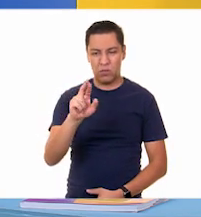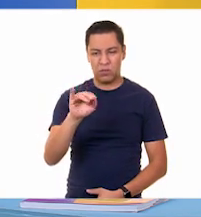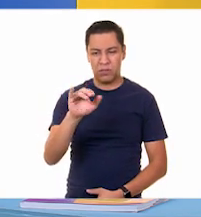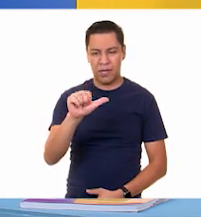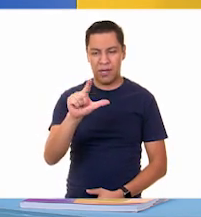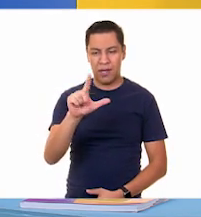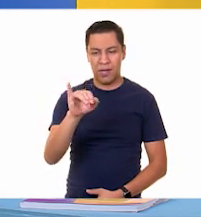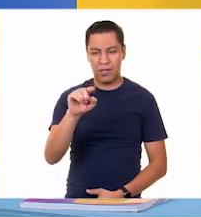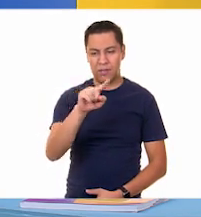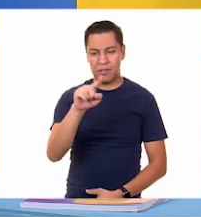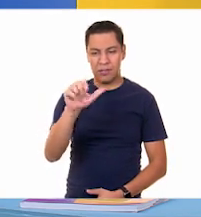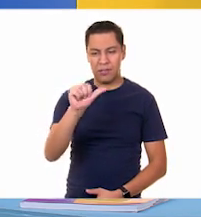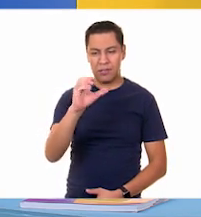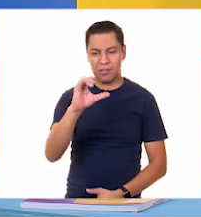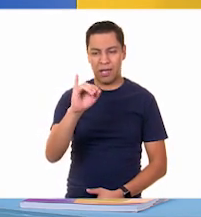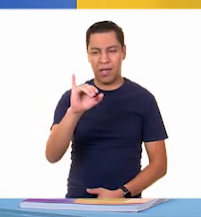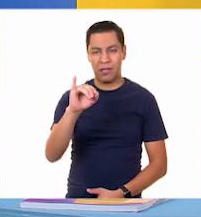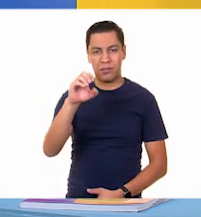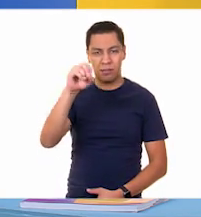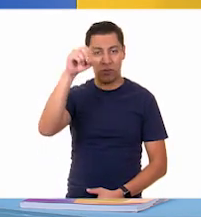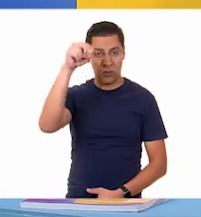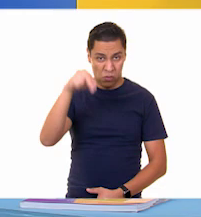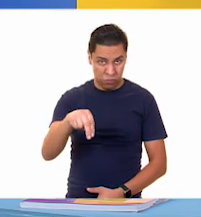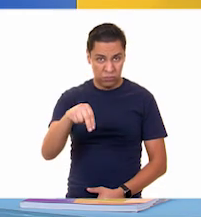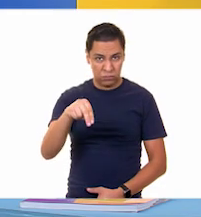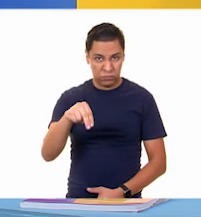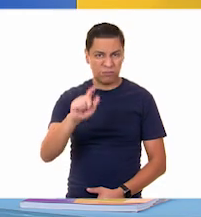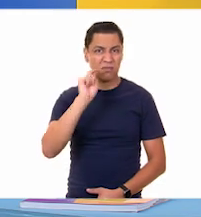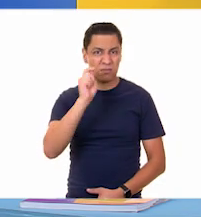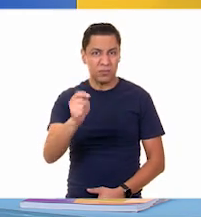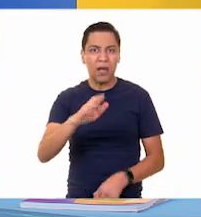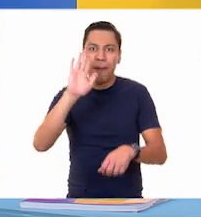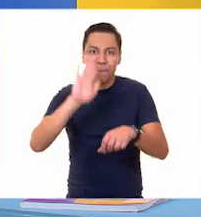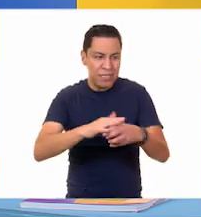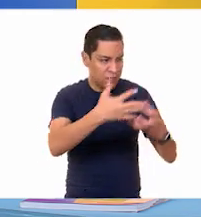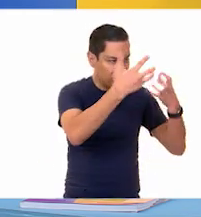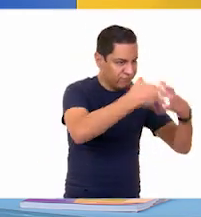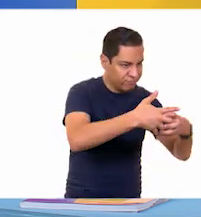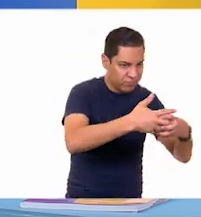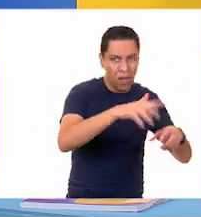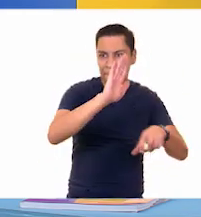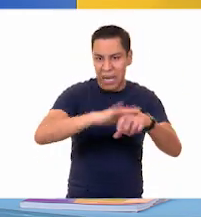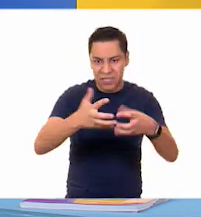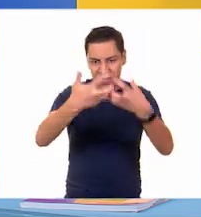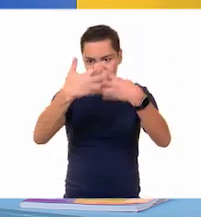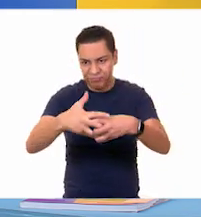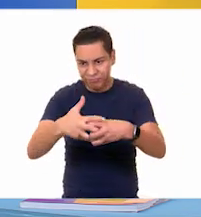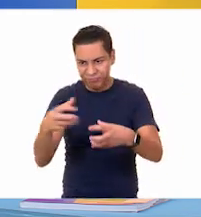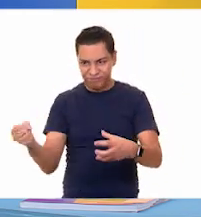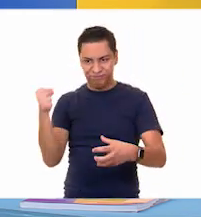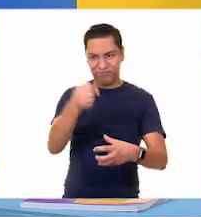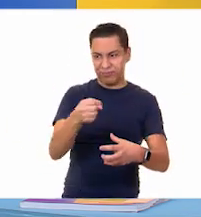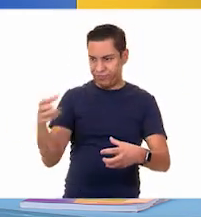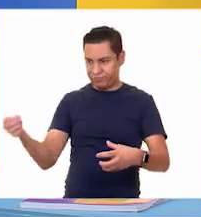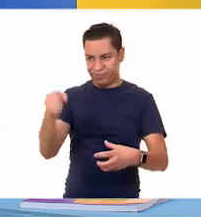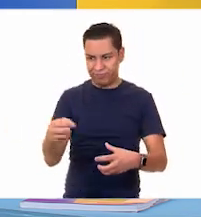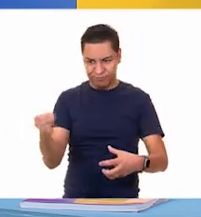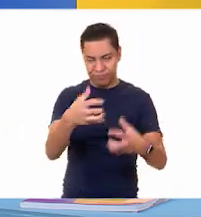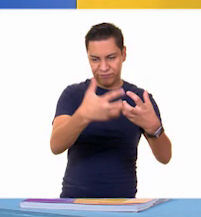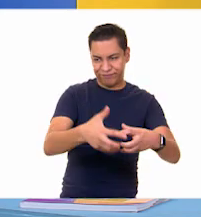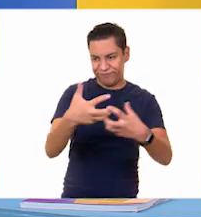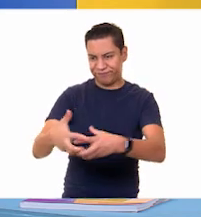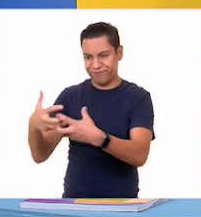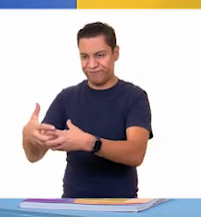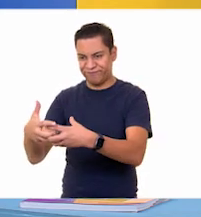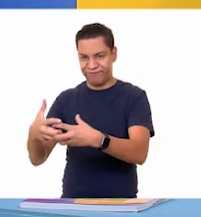económico actual que está orientado a la búsqueda del crecimiento económico ilimitado. Pero, desde hace por lo menos 40 años, el